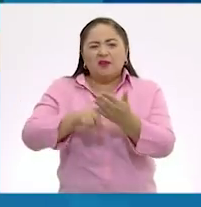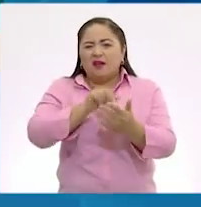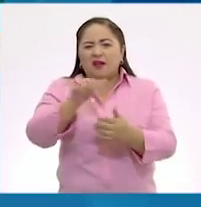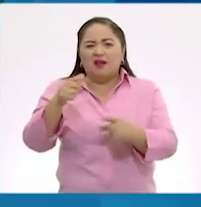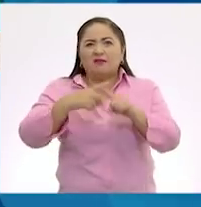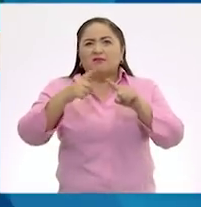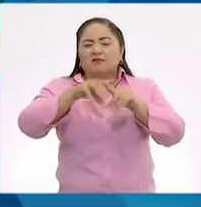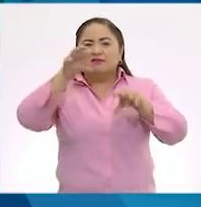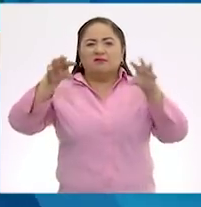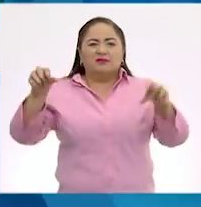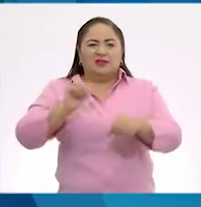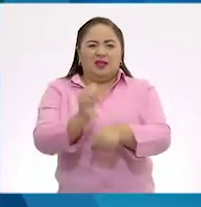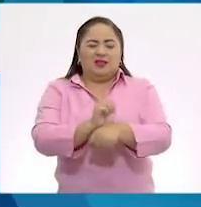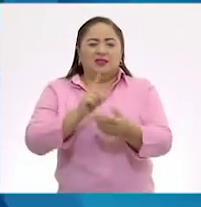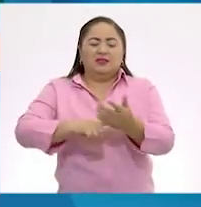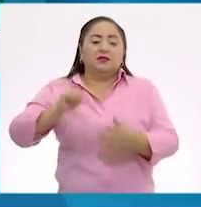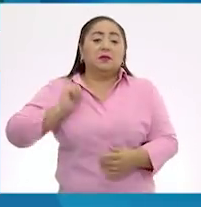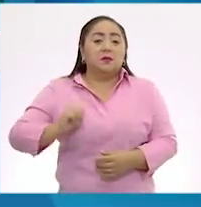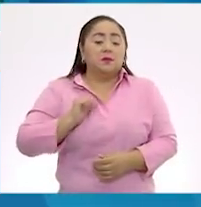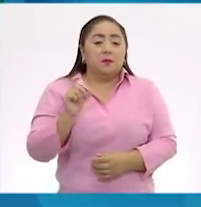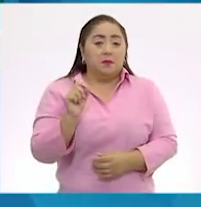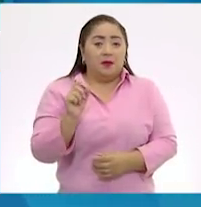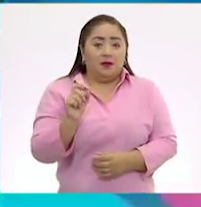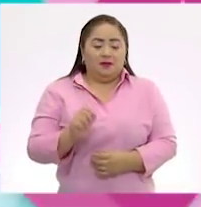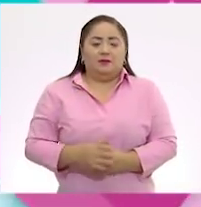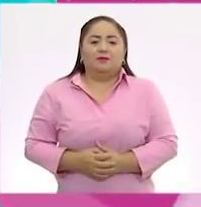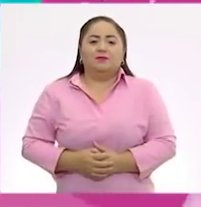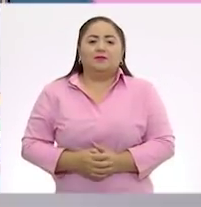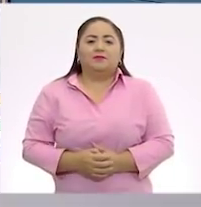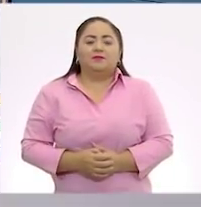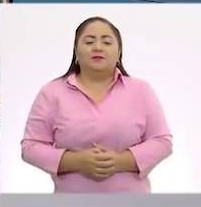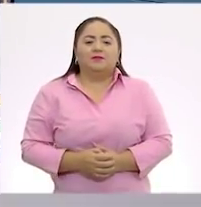las vanguardias artísticas del siglo XX.